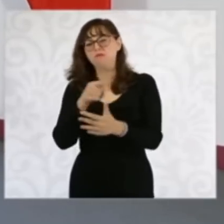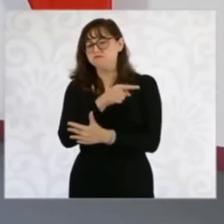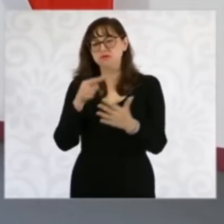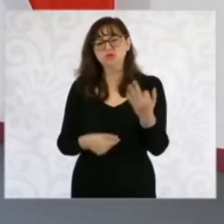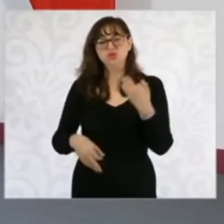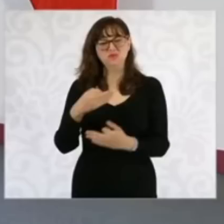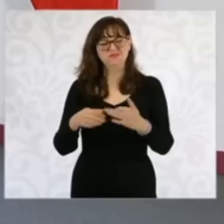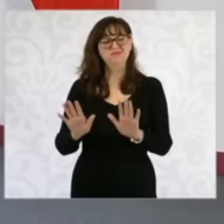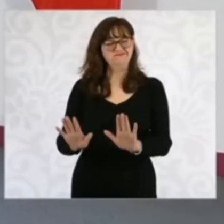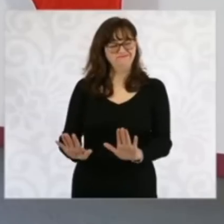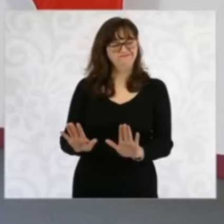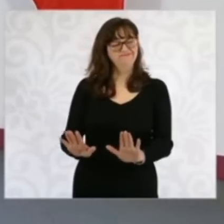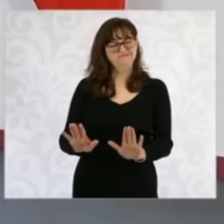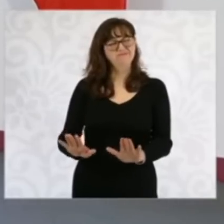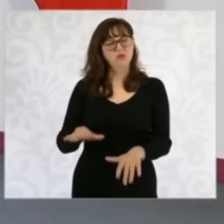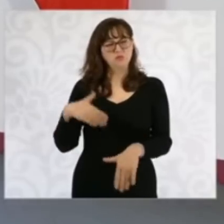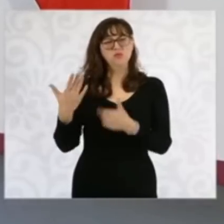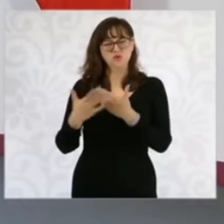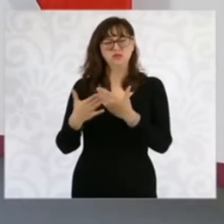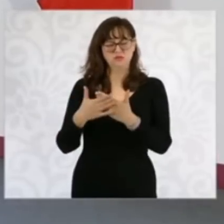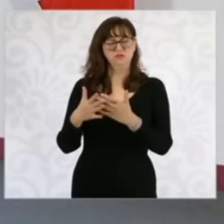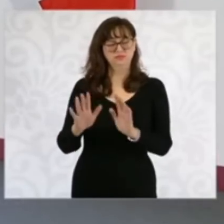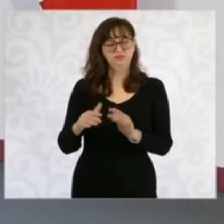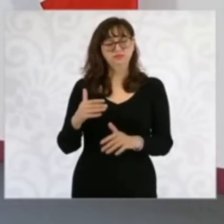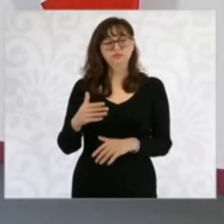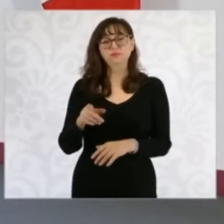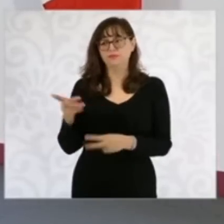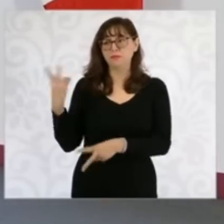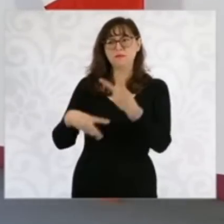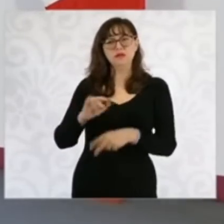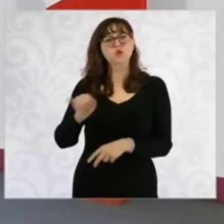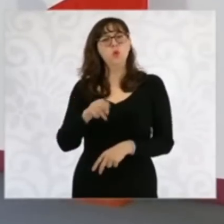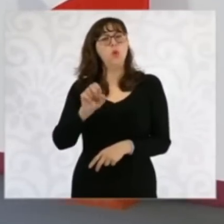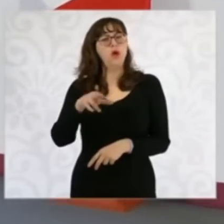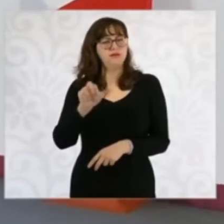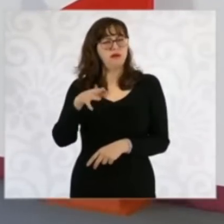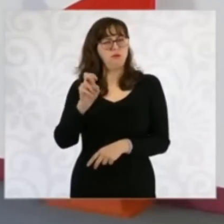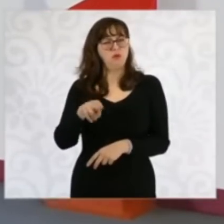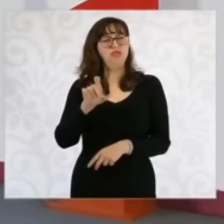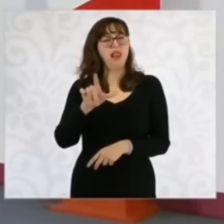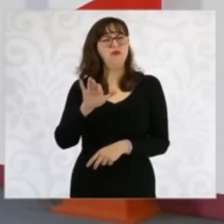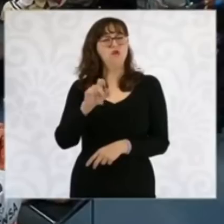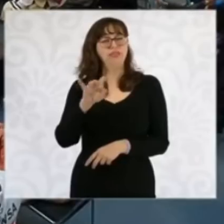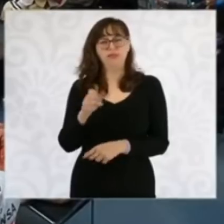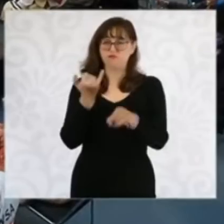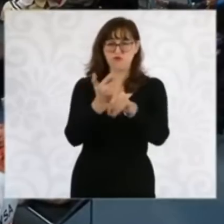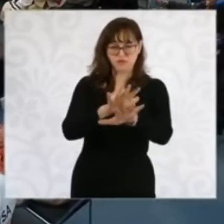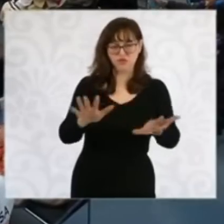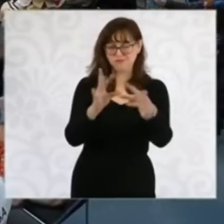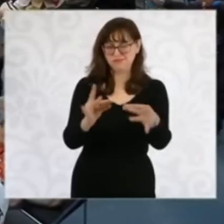para el próximo G20 en Brasil. Le pedimos a Juan Ramón de la Fuente que pueda venir para que les informe. Muchas